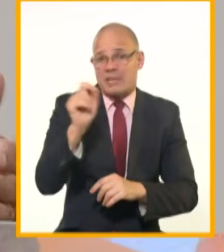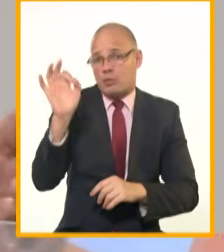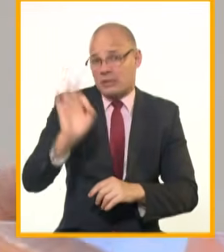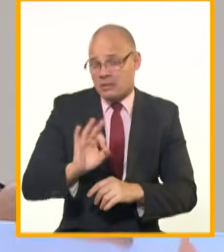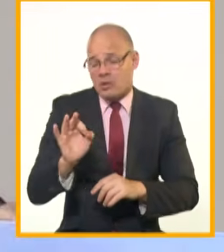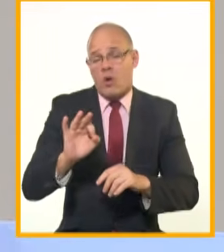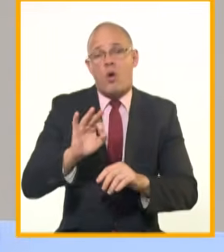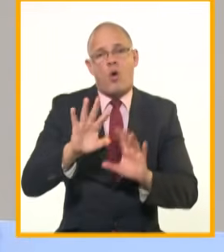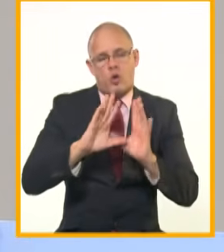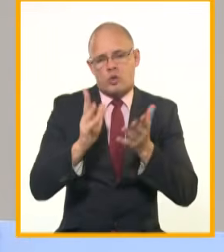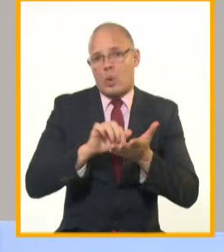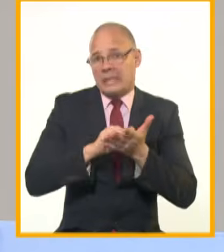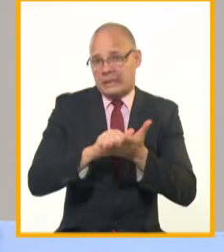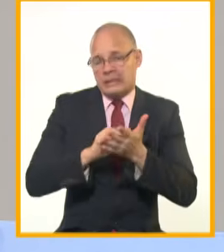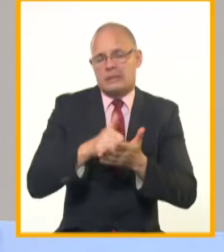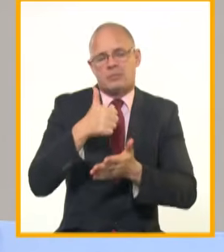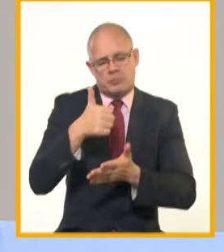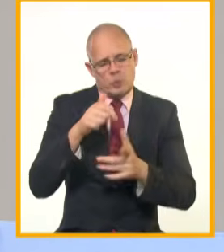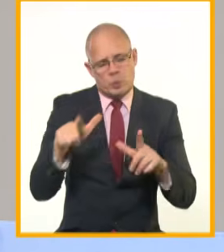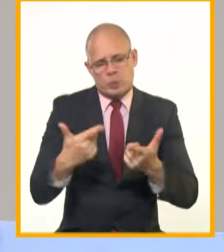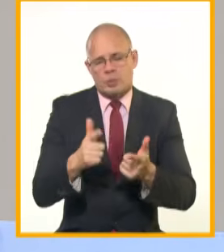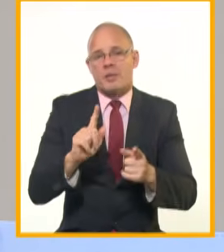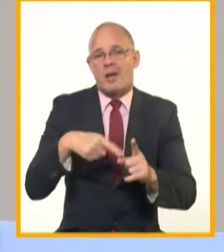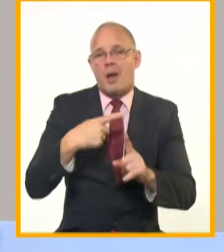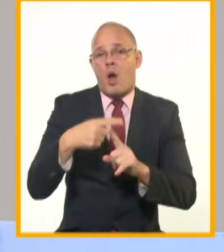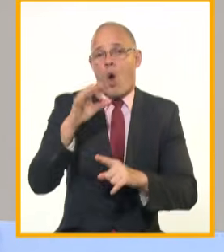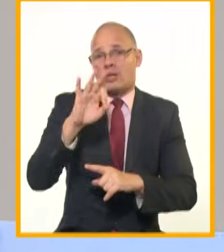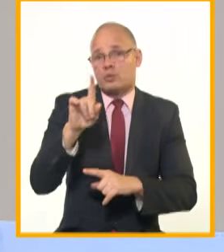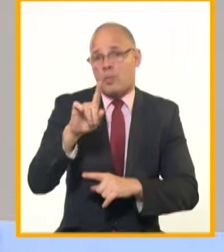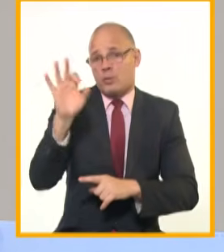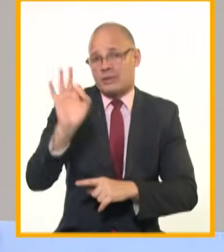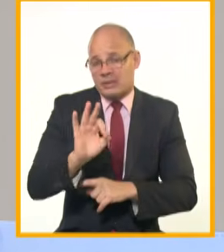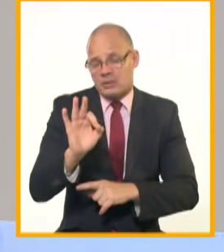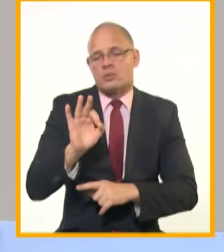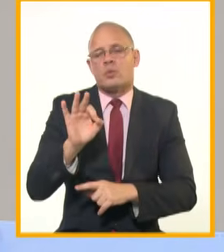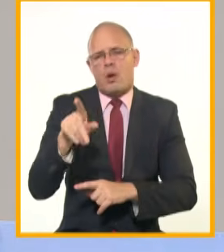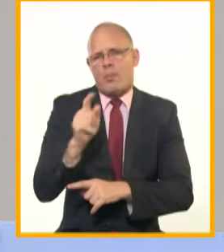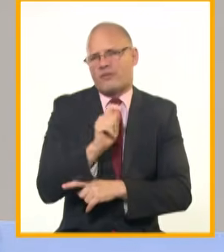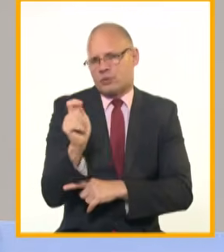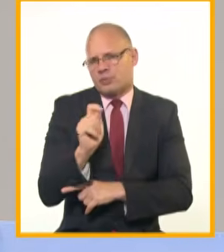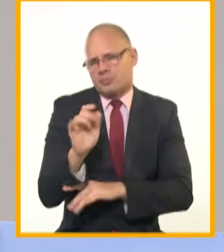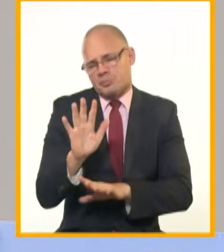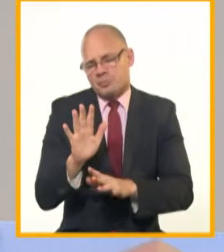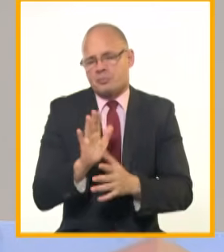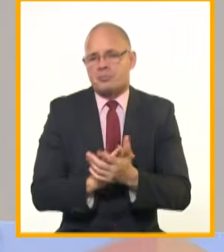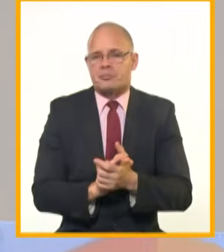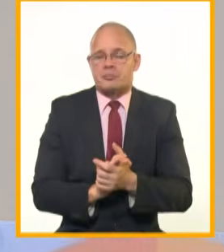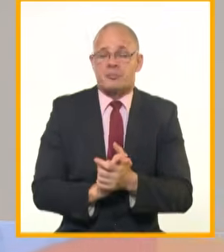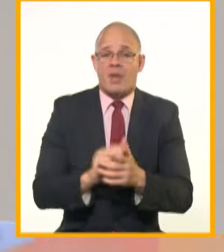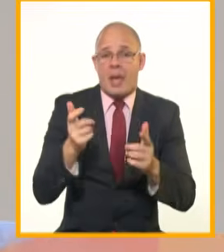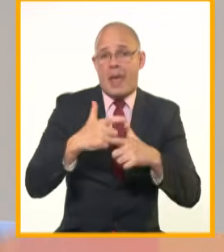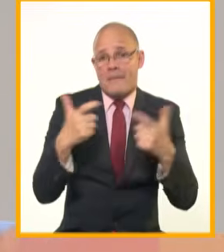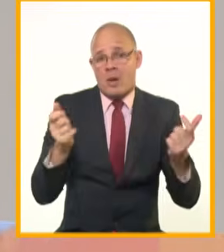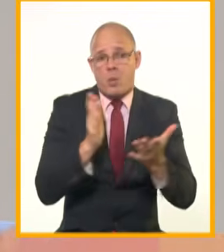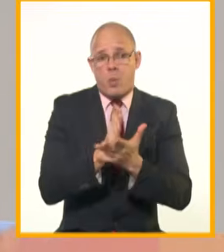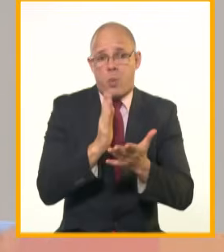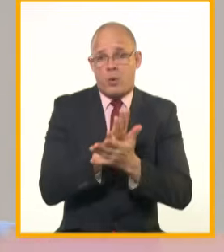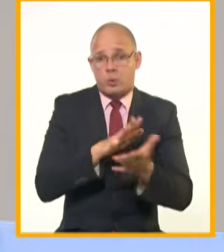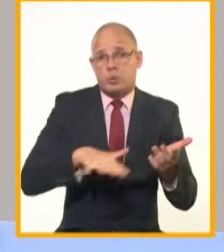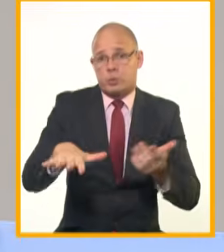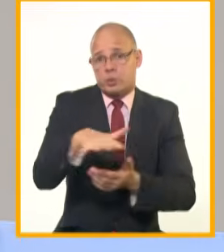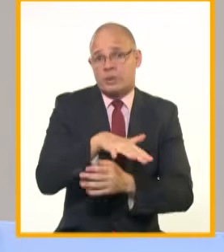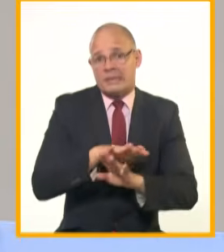el 81% es personal propio de la educación, y la mayoría de las escuelas, todas las escuelas,